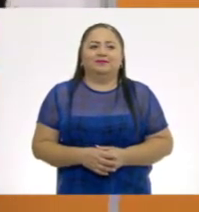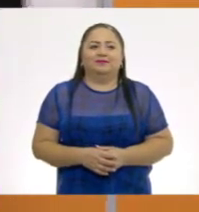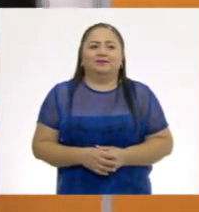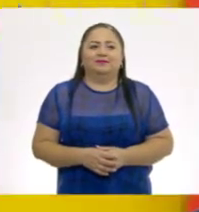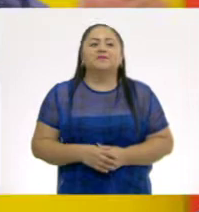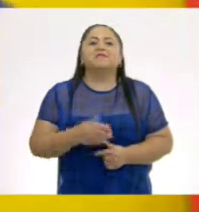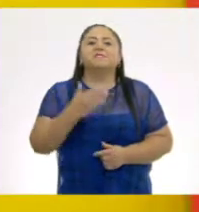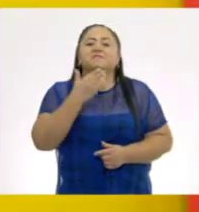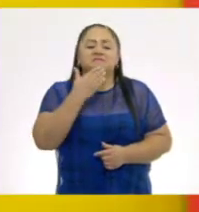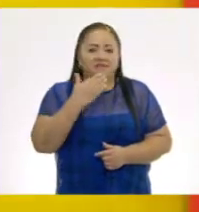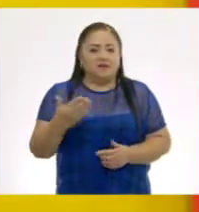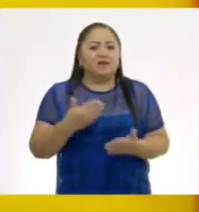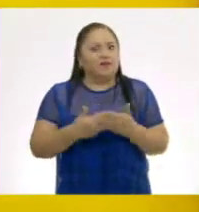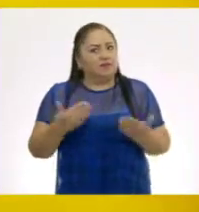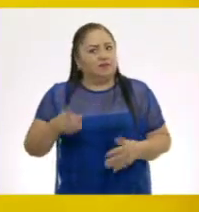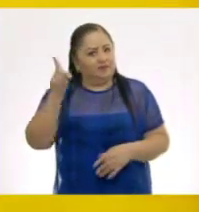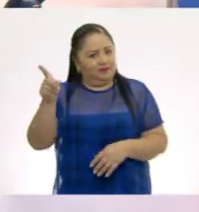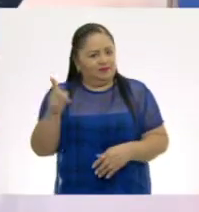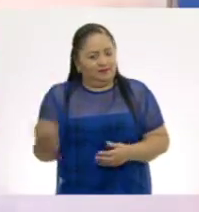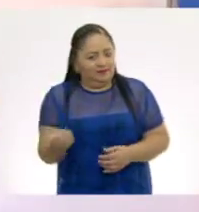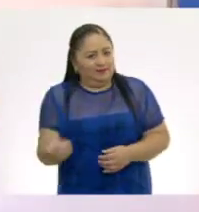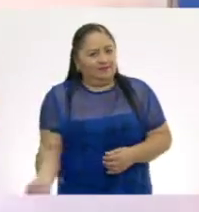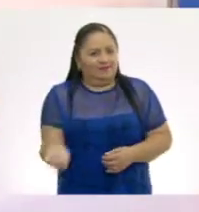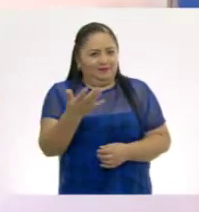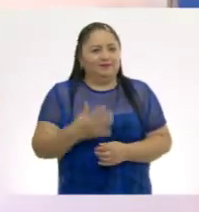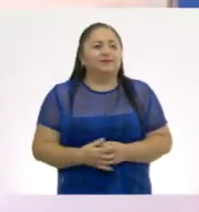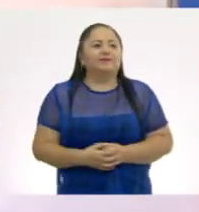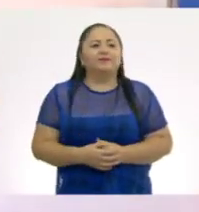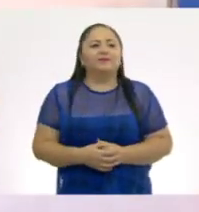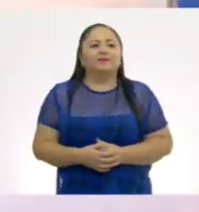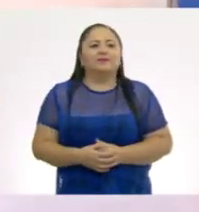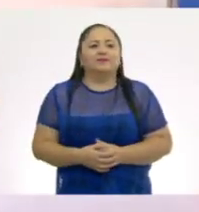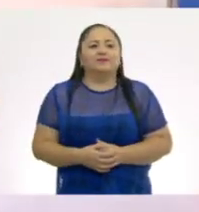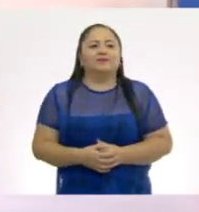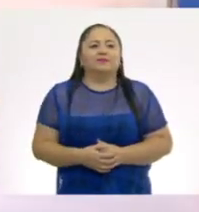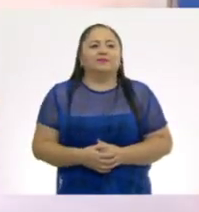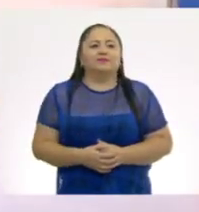Muy bien. Ahora te toca, Britza. Voy yo.